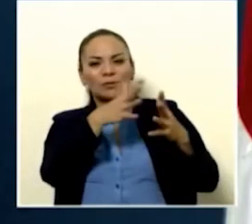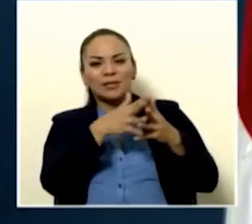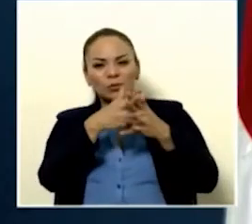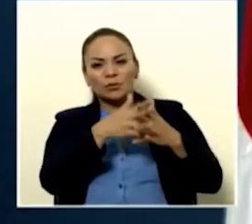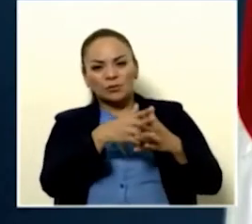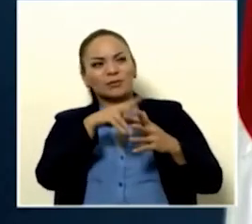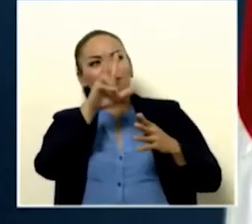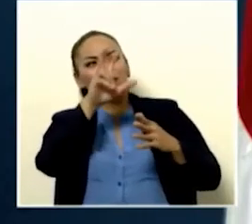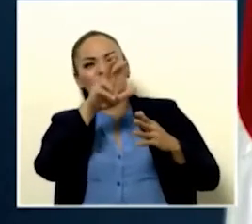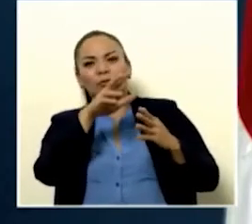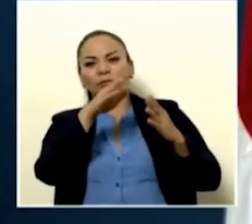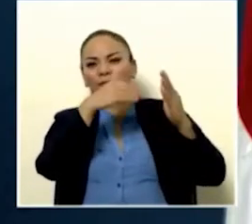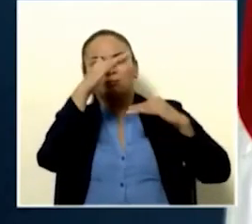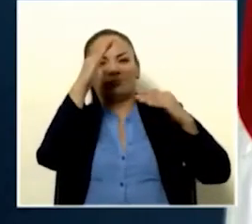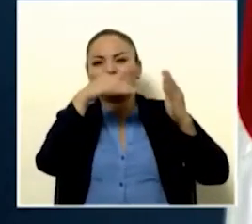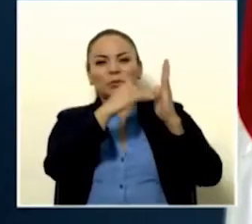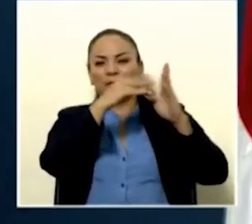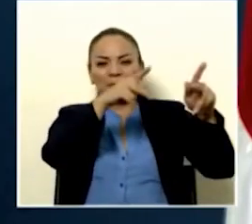de gentes.